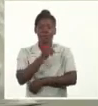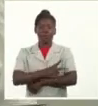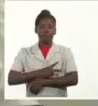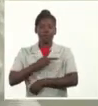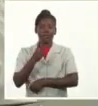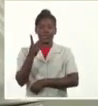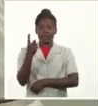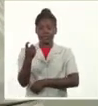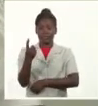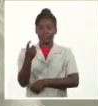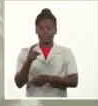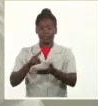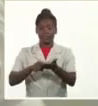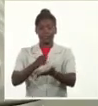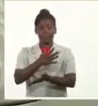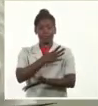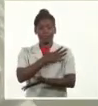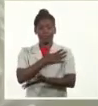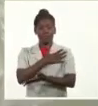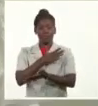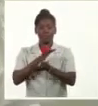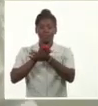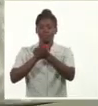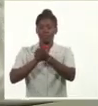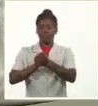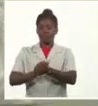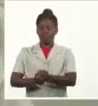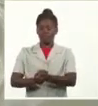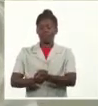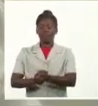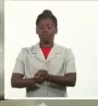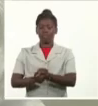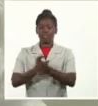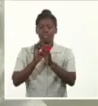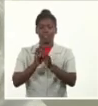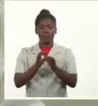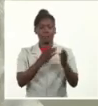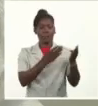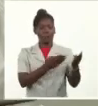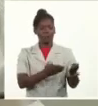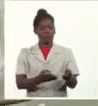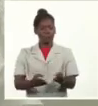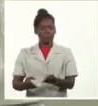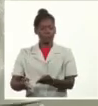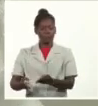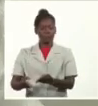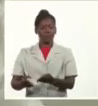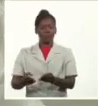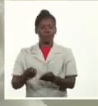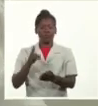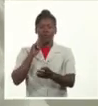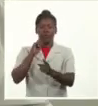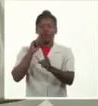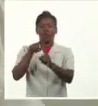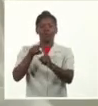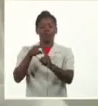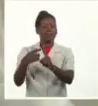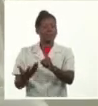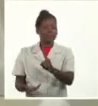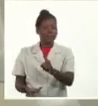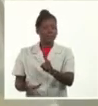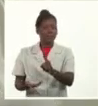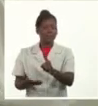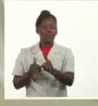grupos alzados en armas. También han recibido en esta tierra con igual propósito a